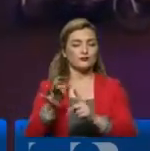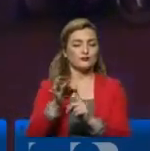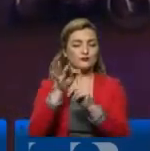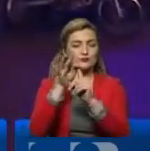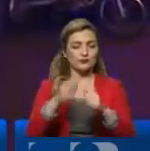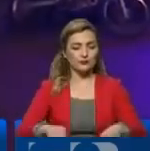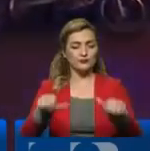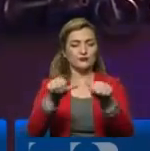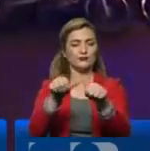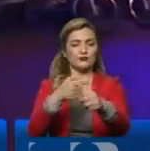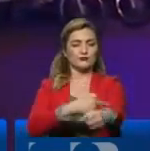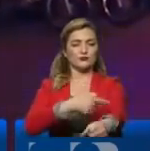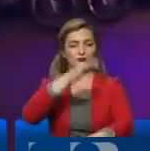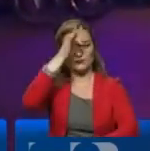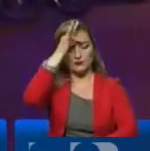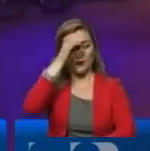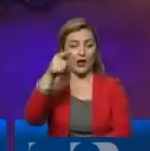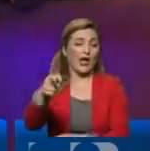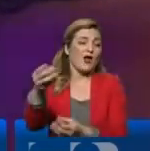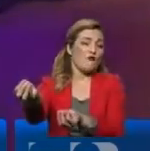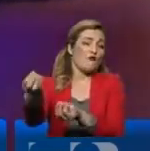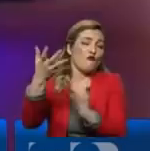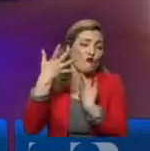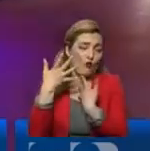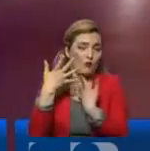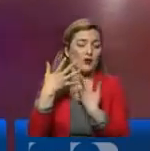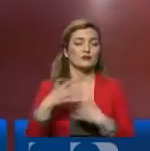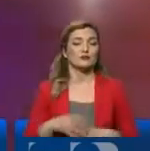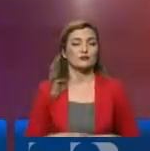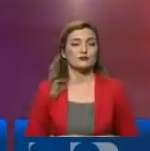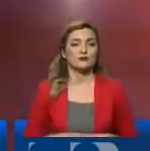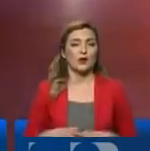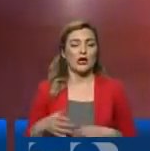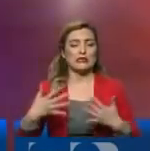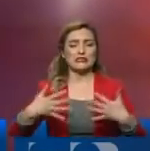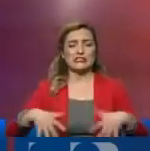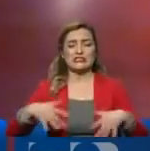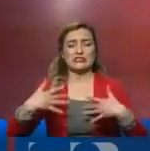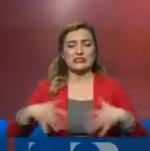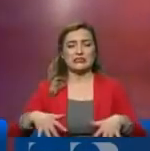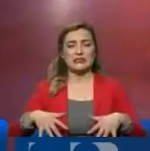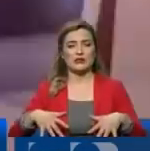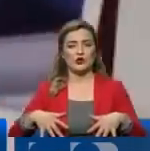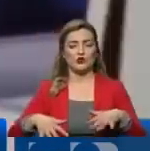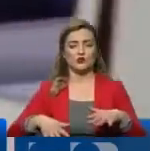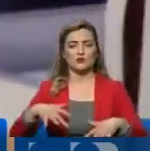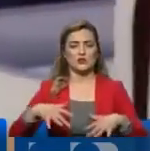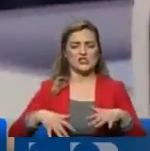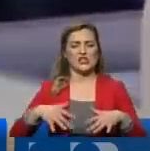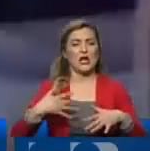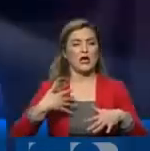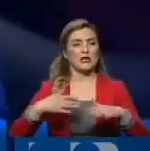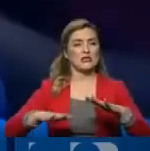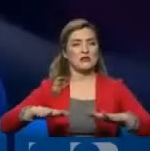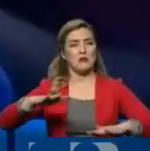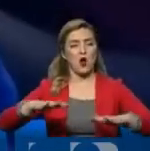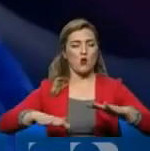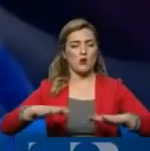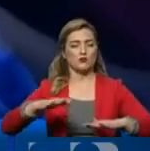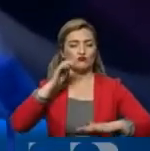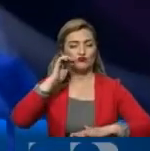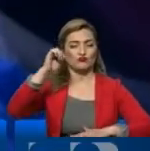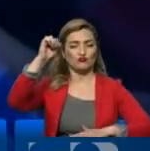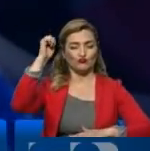el área donde está, y nos han pues indicado que su estado de salud es crítico pero estable. Ayer se le habría hecho una